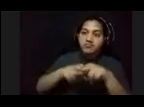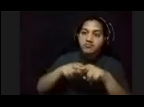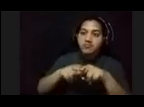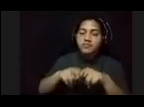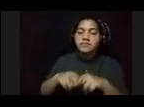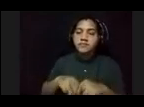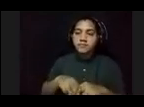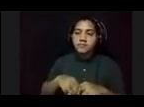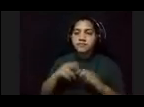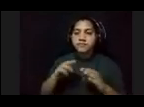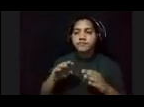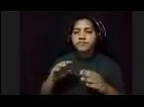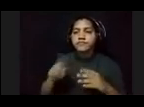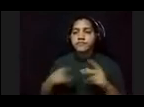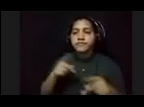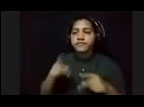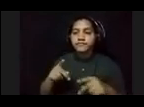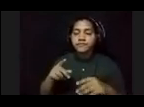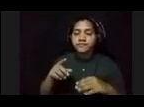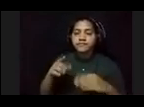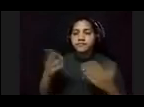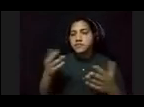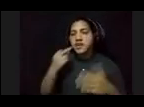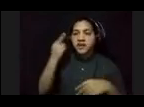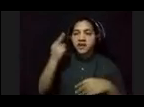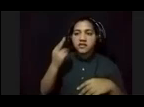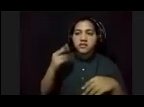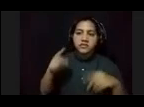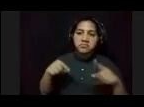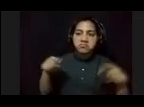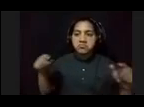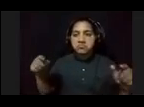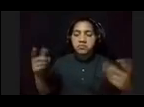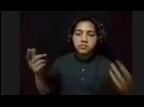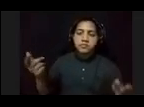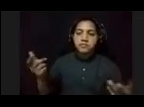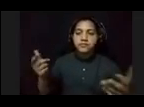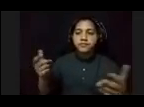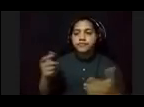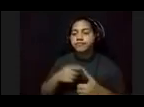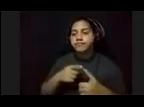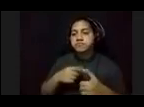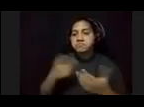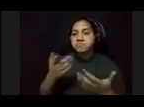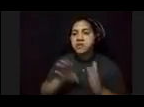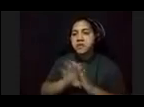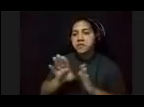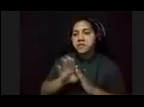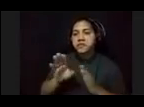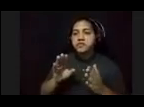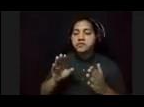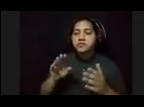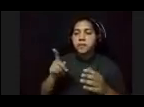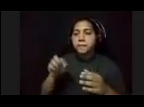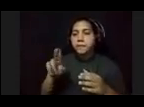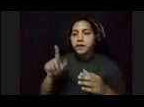factores se podrían tener en cuenta para explicar este crecimiento. Uno de ellos es la evolución de La Perla como comunidad, con